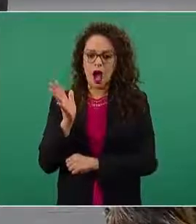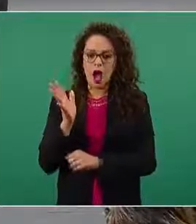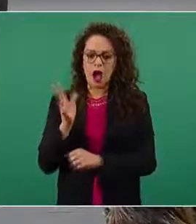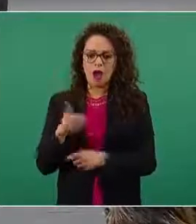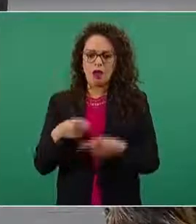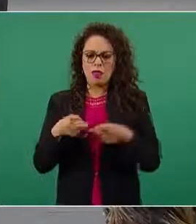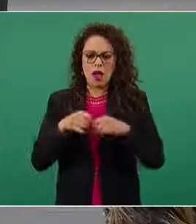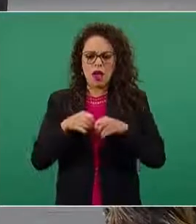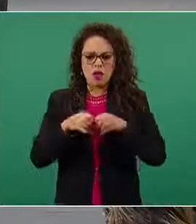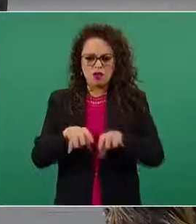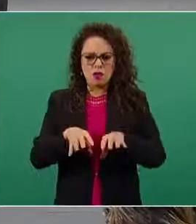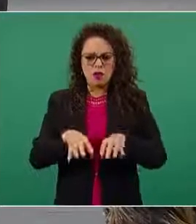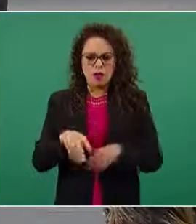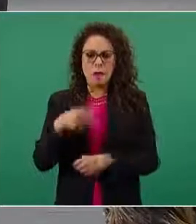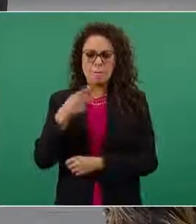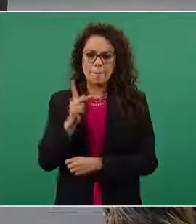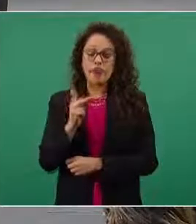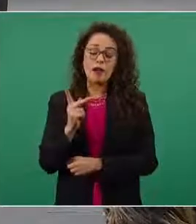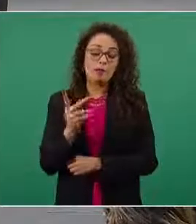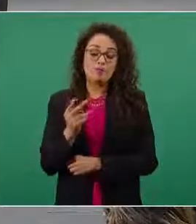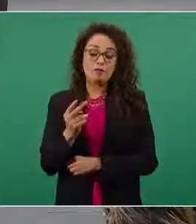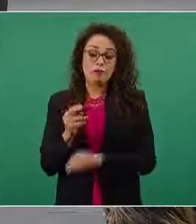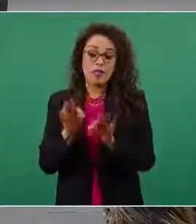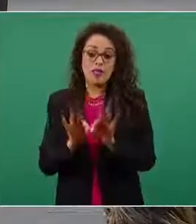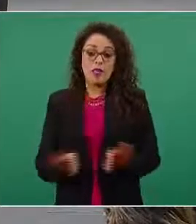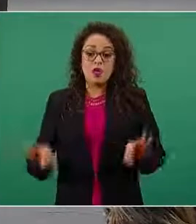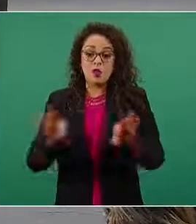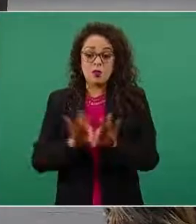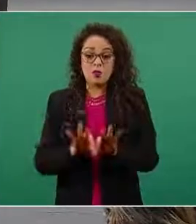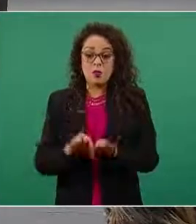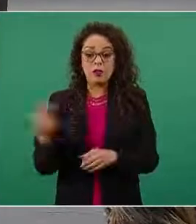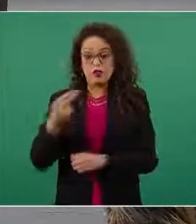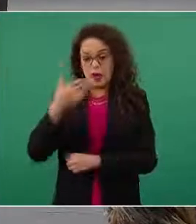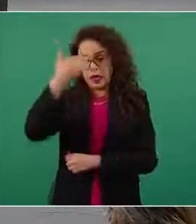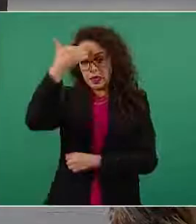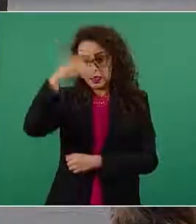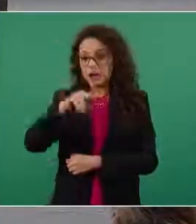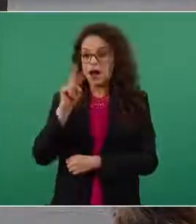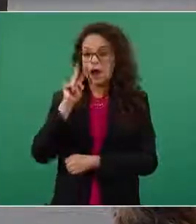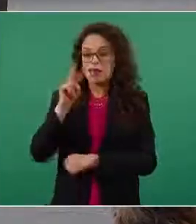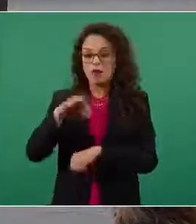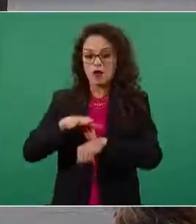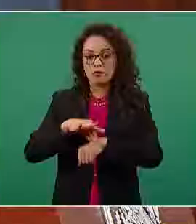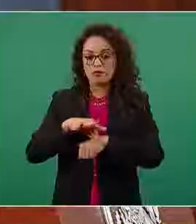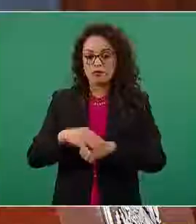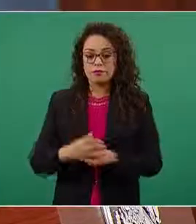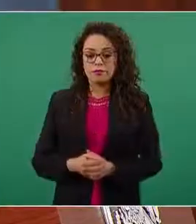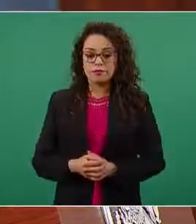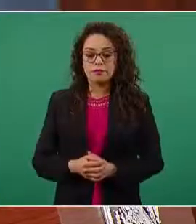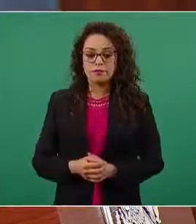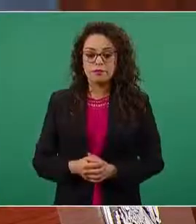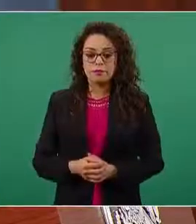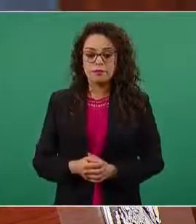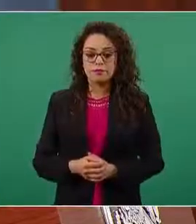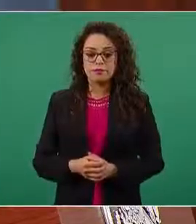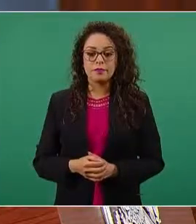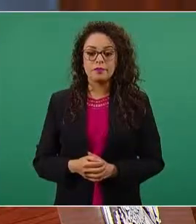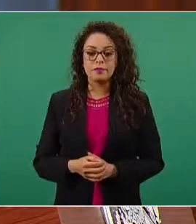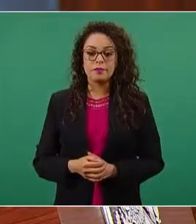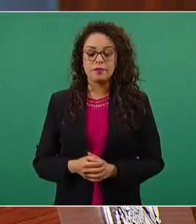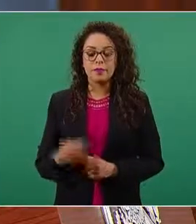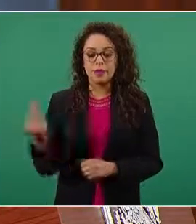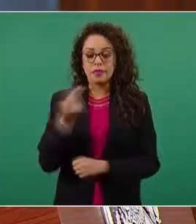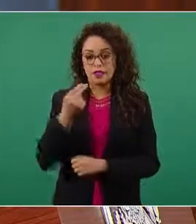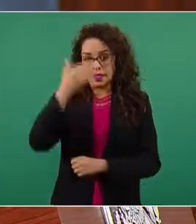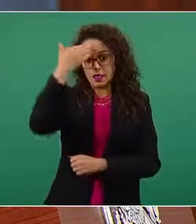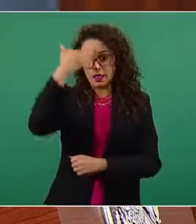es oportuno también ya dar a conocer que se están adelantando estas